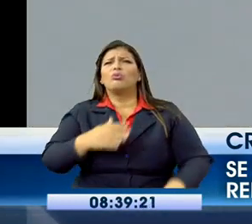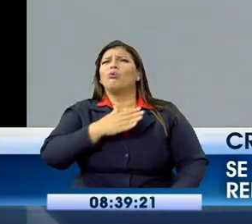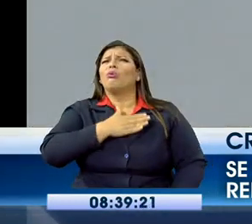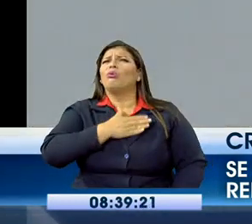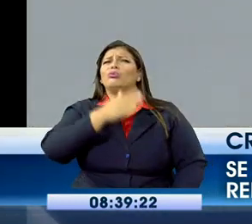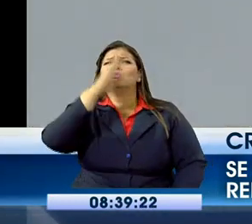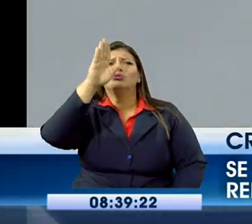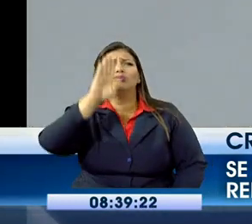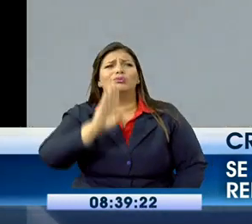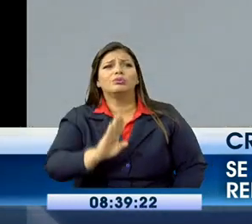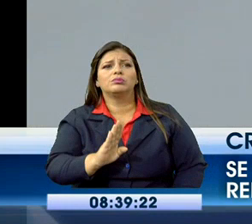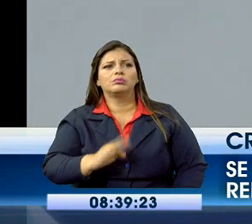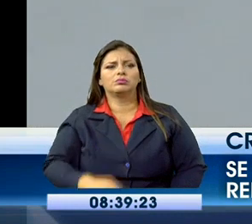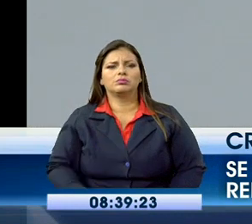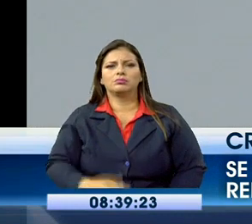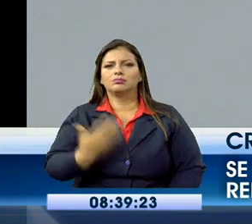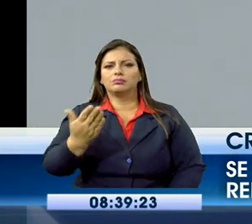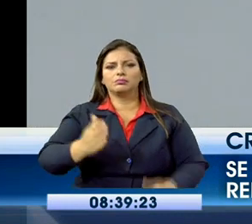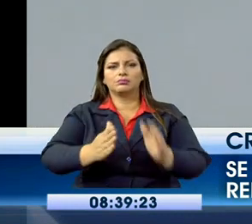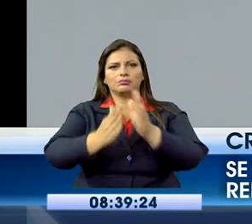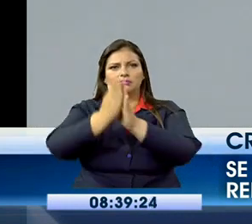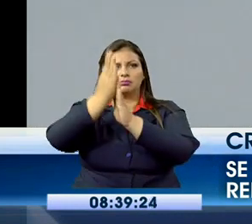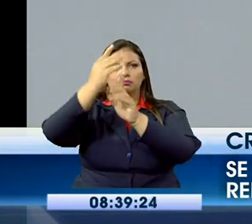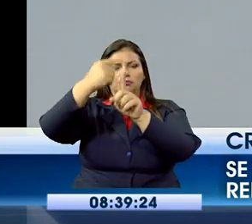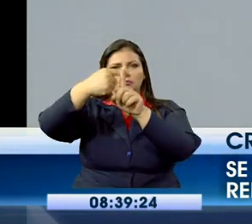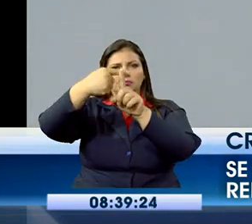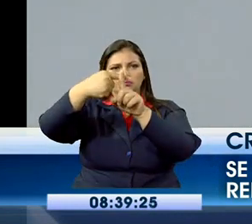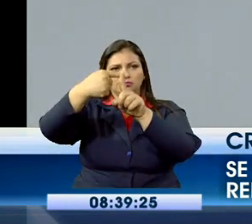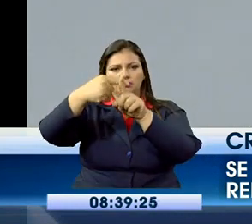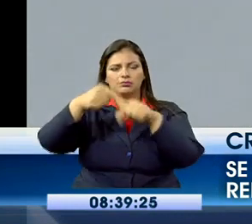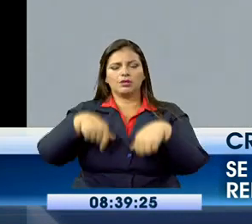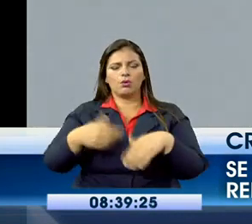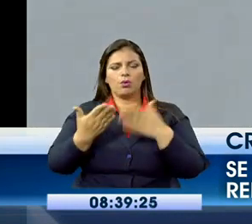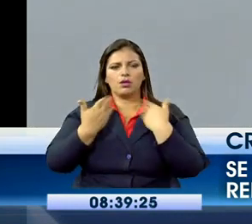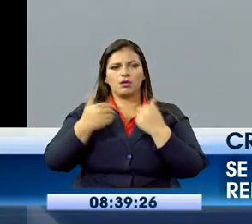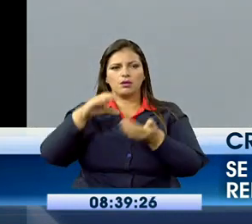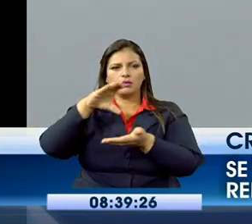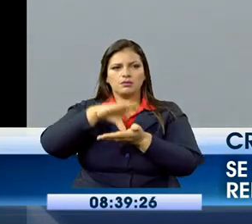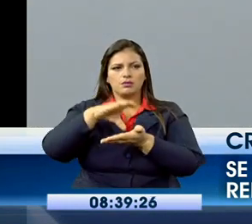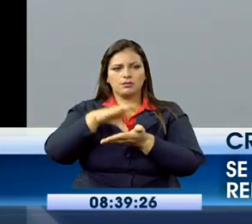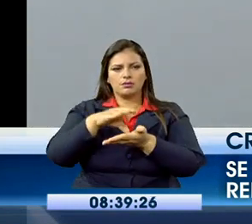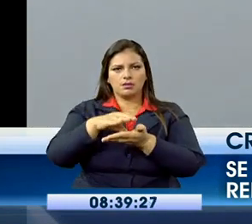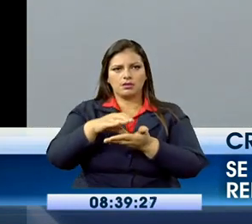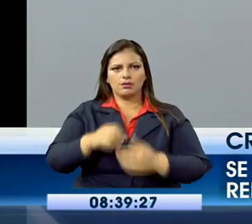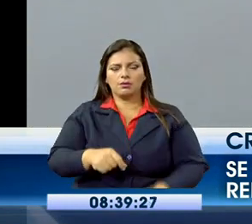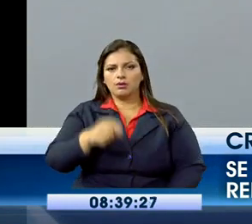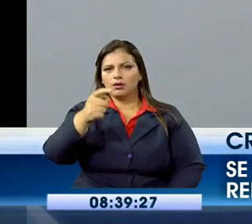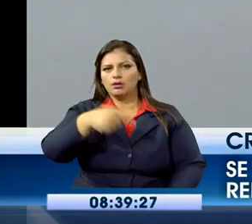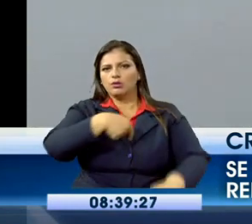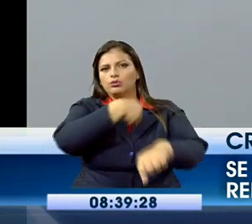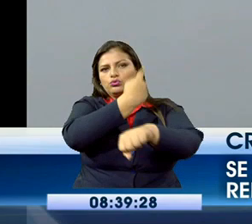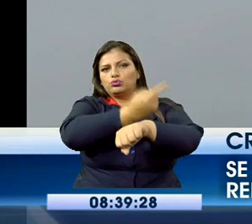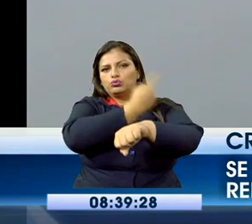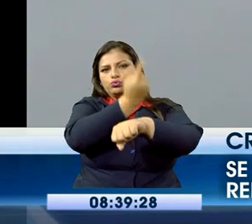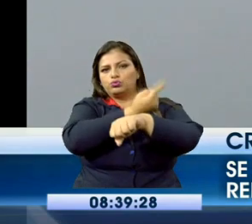Se trata del intento de mover una de las cruces de la catedral en el centro de Guayaquil. Los videos fueron captados por habitantes del sector que, estupefactos,